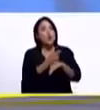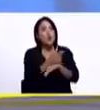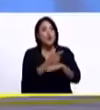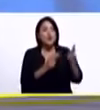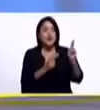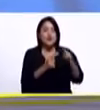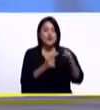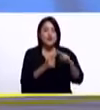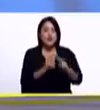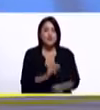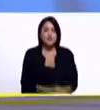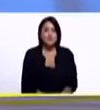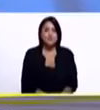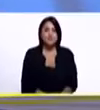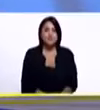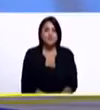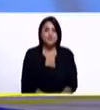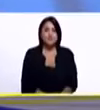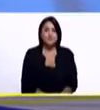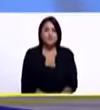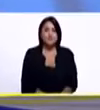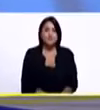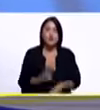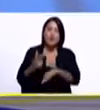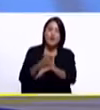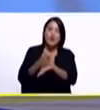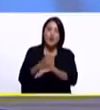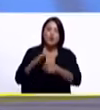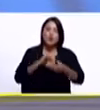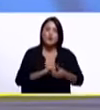estado Táchira. Del estado Trujillo,